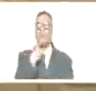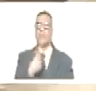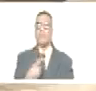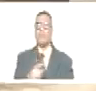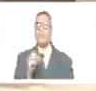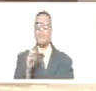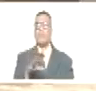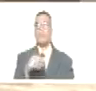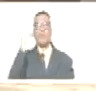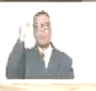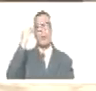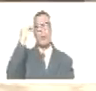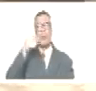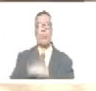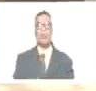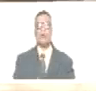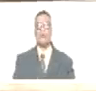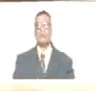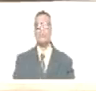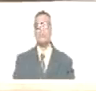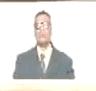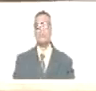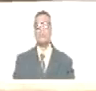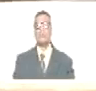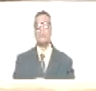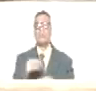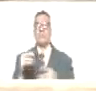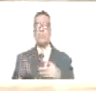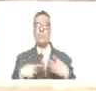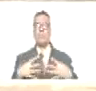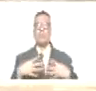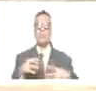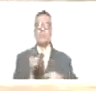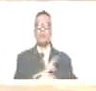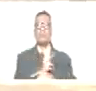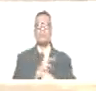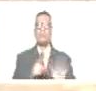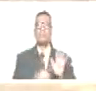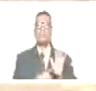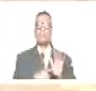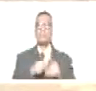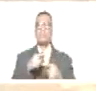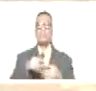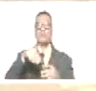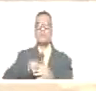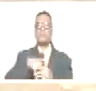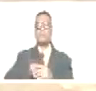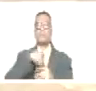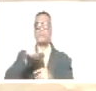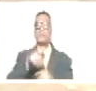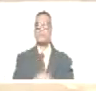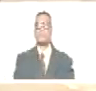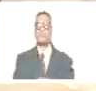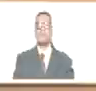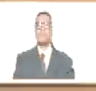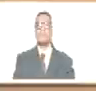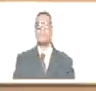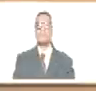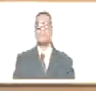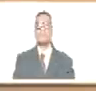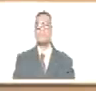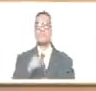considere una moción de urgencia. La moción de urgencia, para exponerlo, debe someterse a votación. En